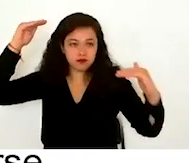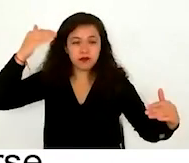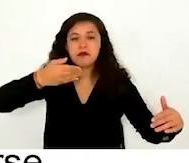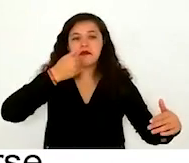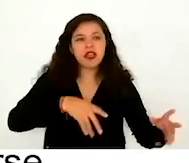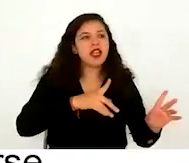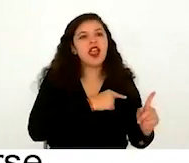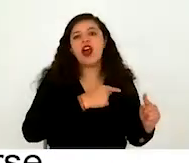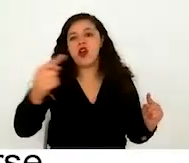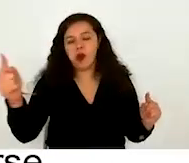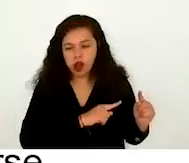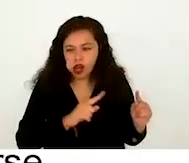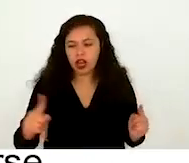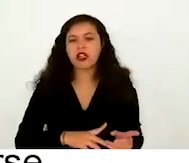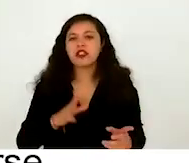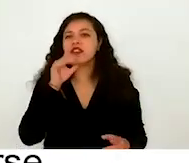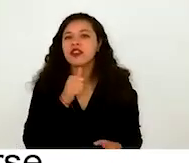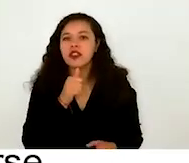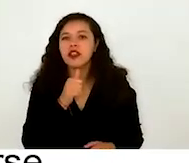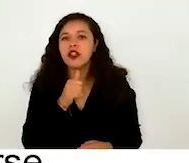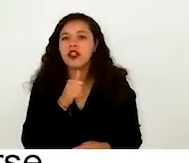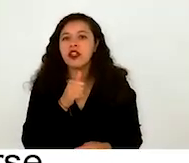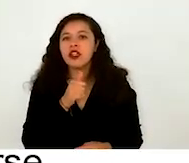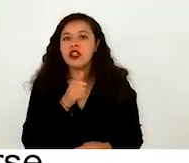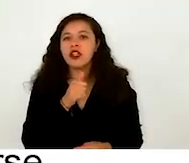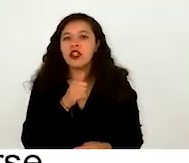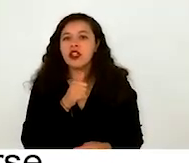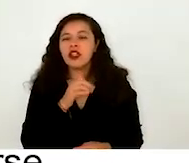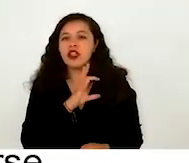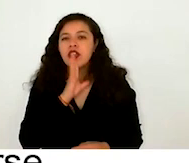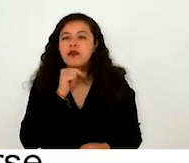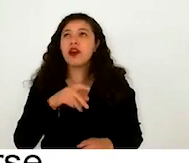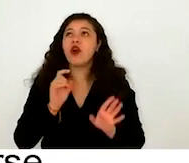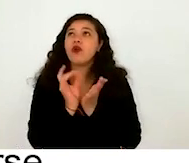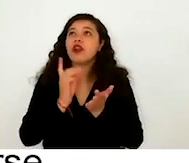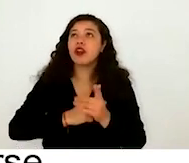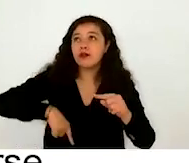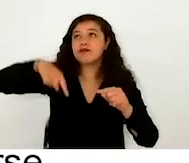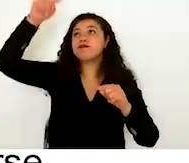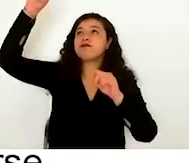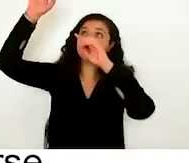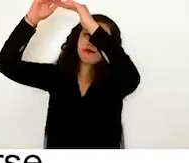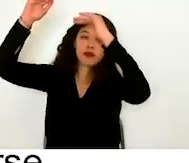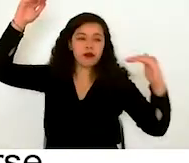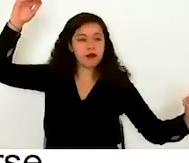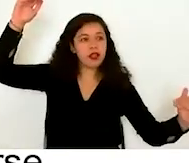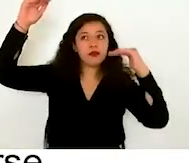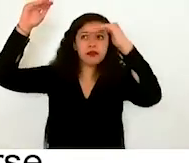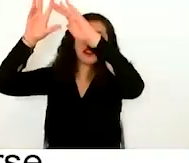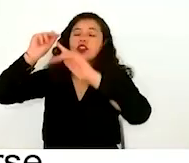no puede ser de arriba hacia abajo o de abajo hacia arriba nada más todos debemos de tener la misma información